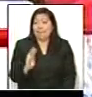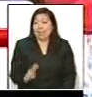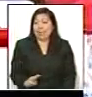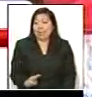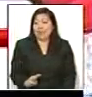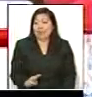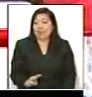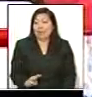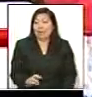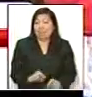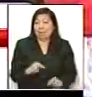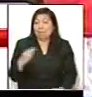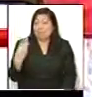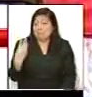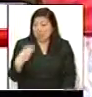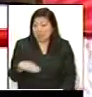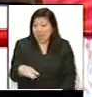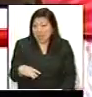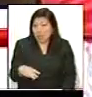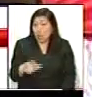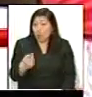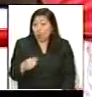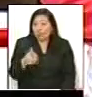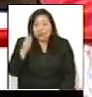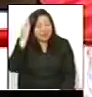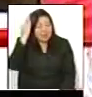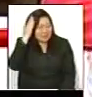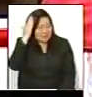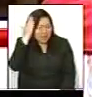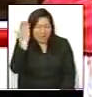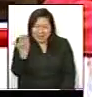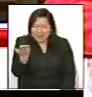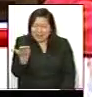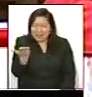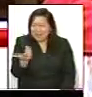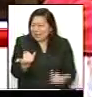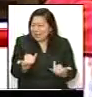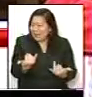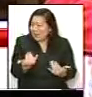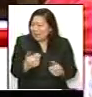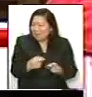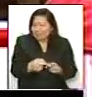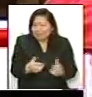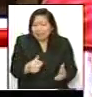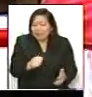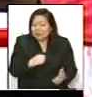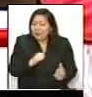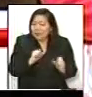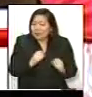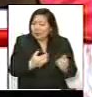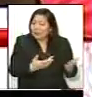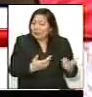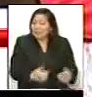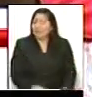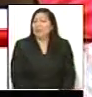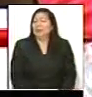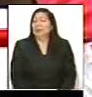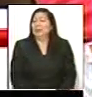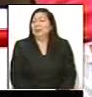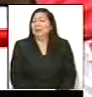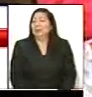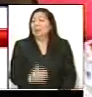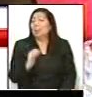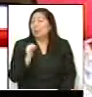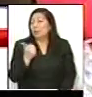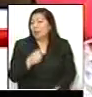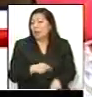hemos tenido pleno miércoles, cuando él sabe perfectamente que hay esta situación. Entonces yo espero que probablemente